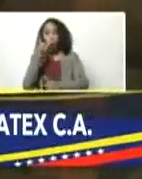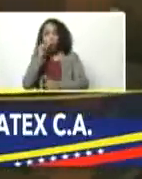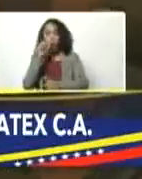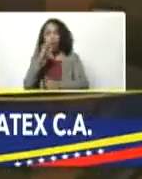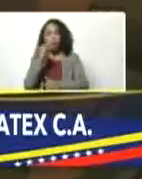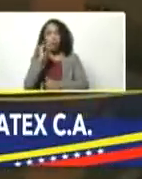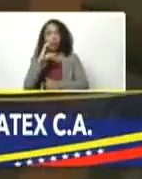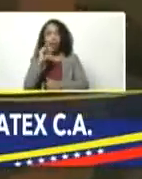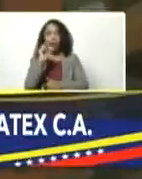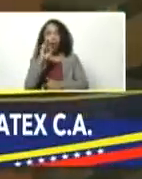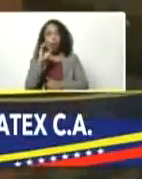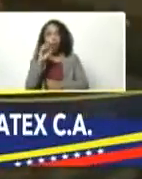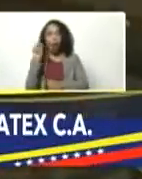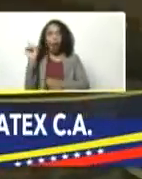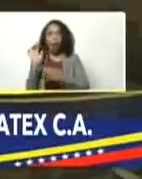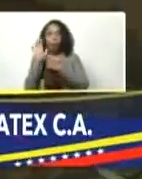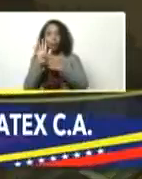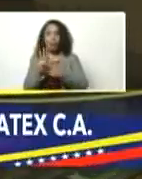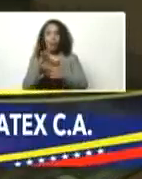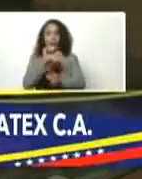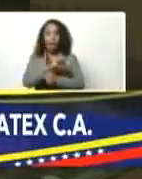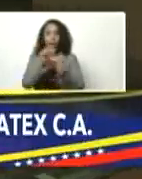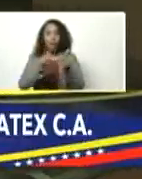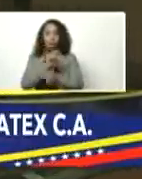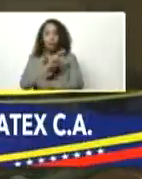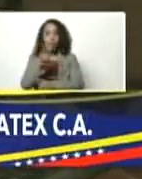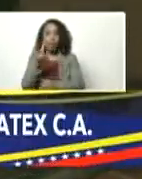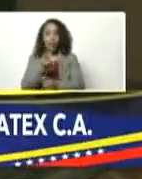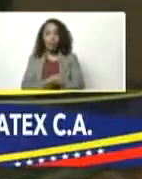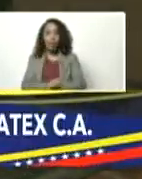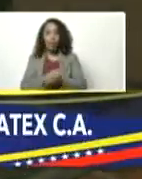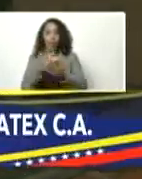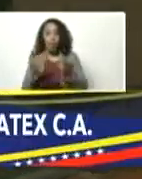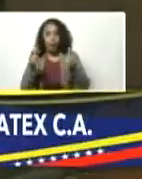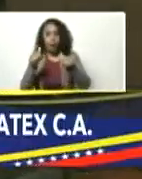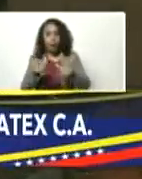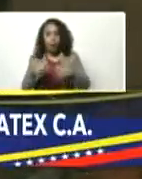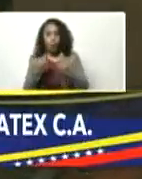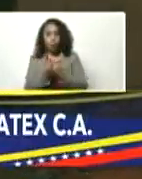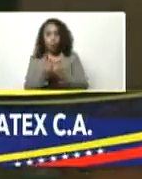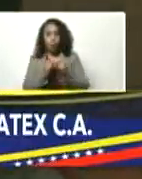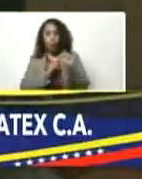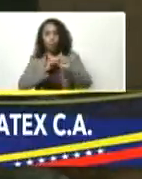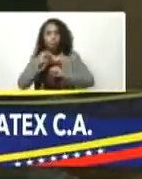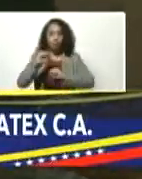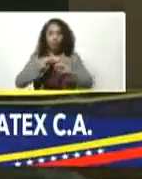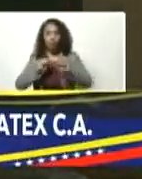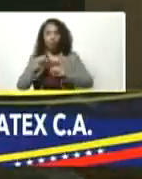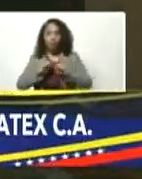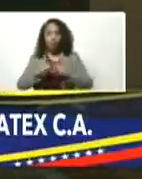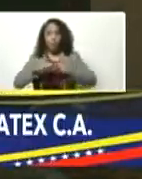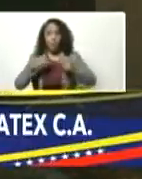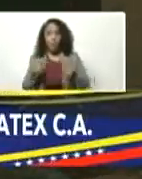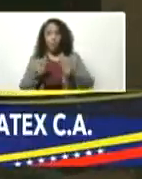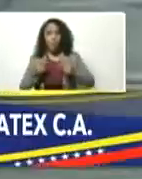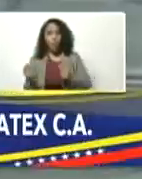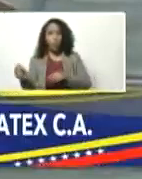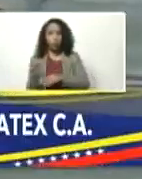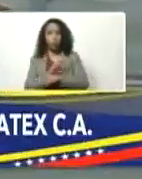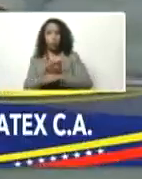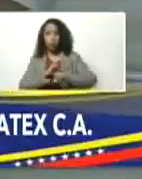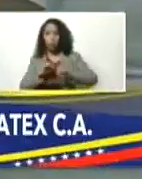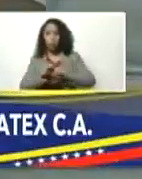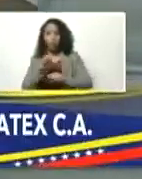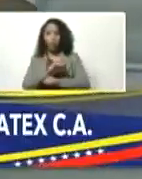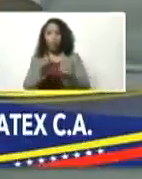Sánchez, quien representa, bueno, a la vicepresidenta, que está aquí con los motores encendidos desde Lara.